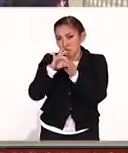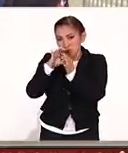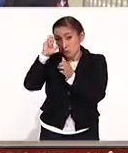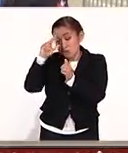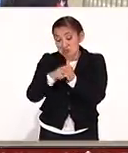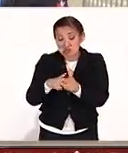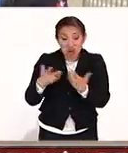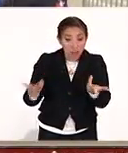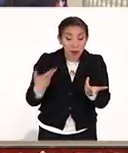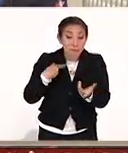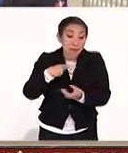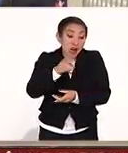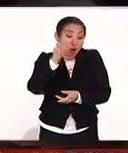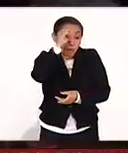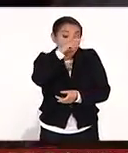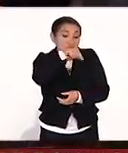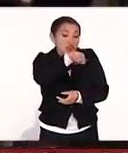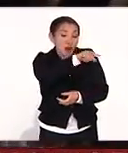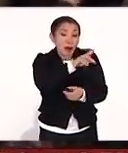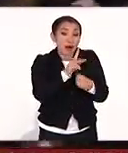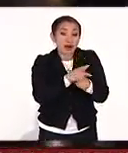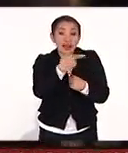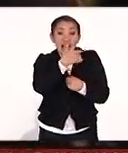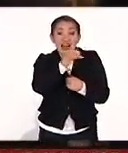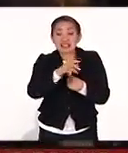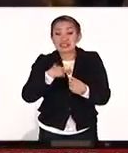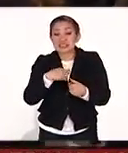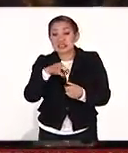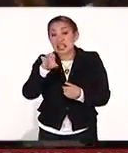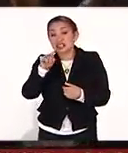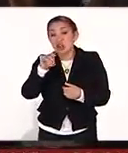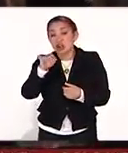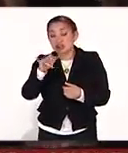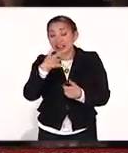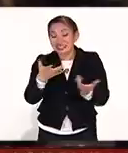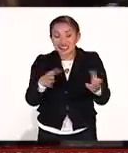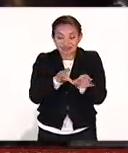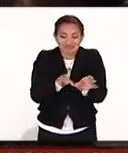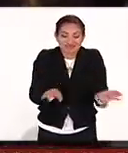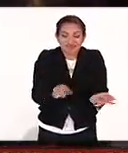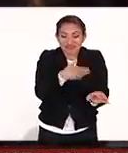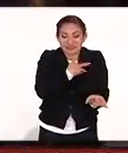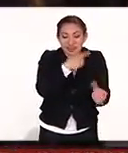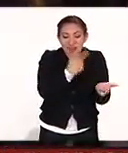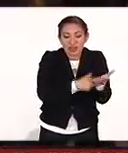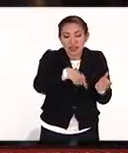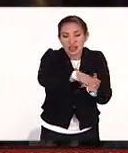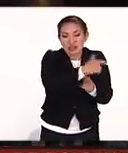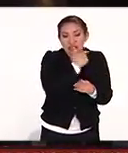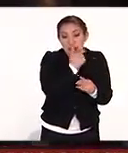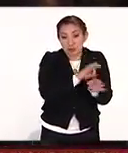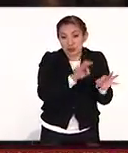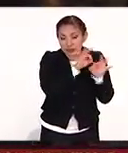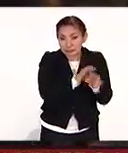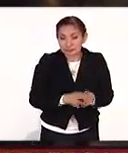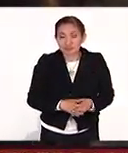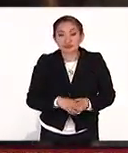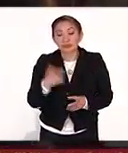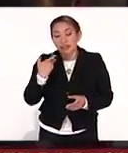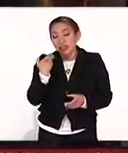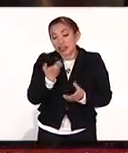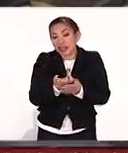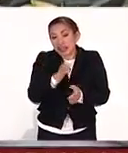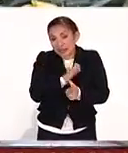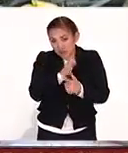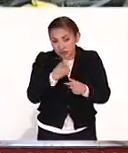tendrían que pedirle su opinión también a País de Gales y Escocia. Un problema de separatismo que también tiene el Reino Unido muy importante. Entonces la